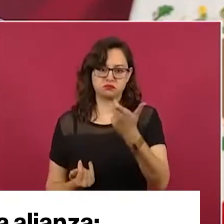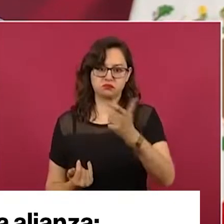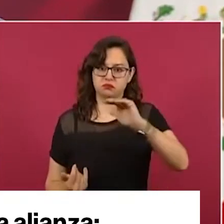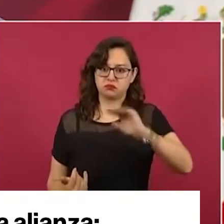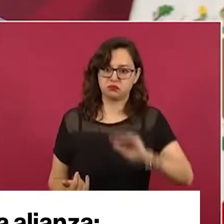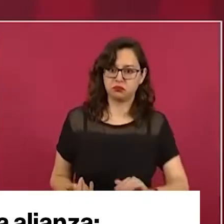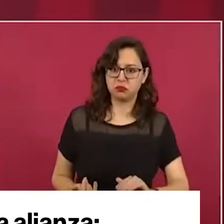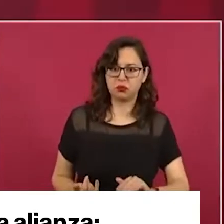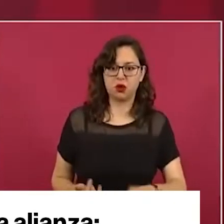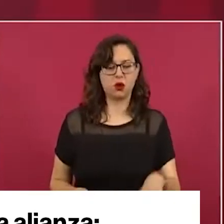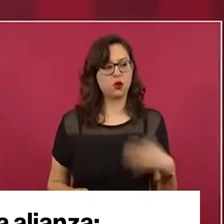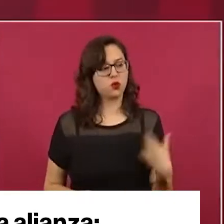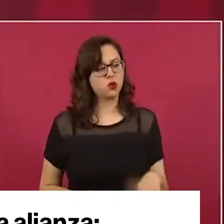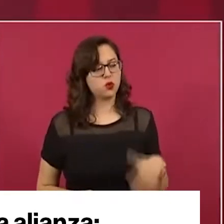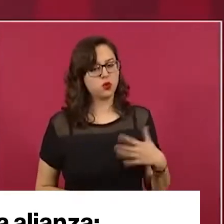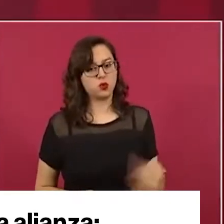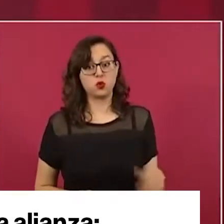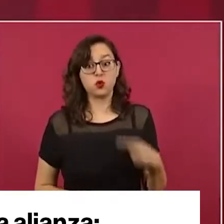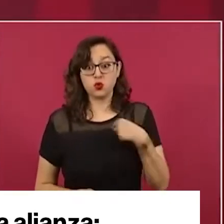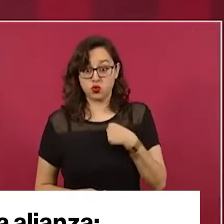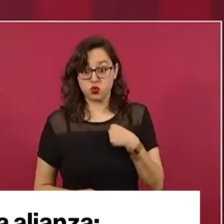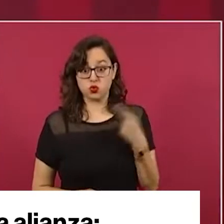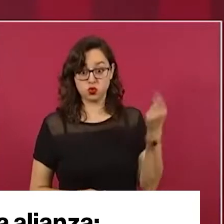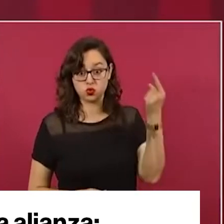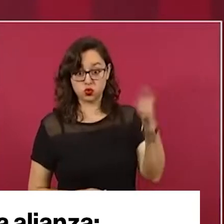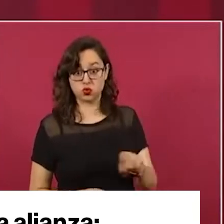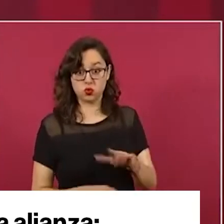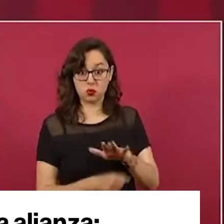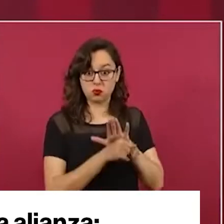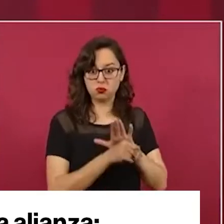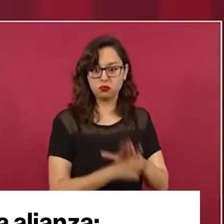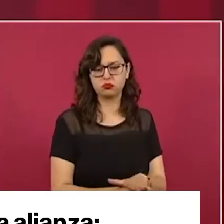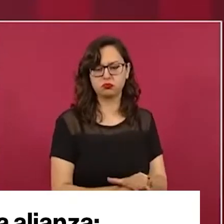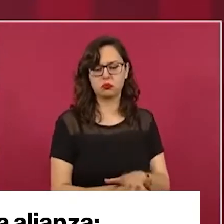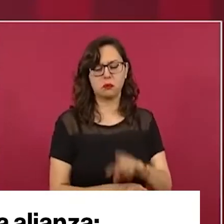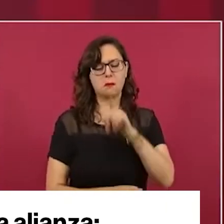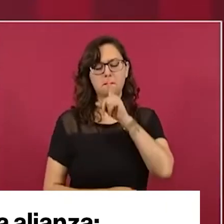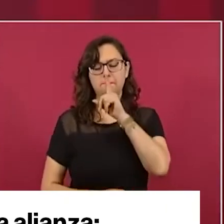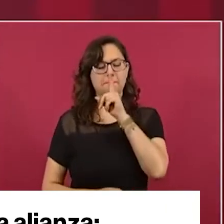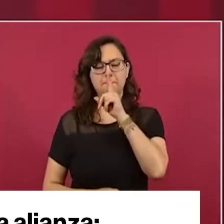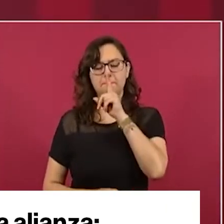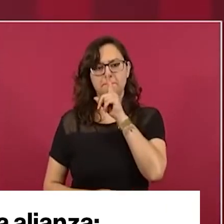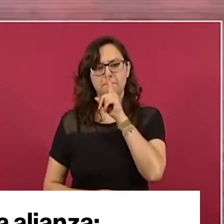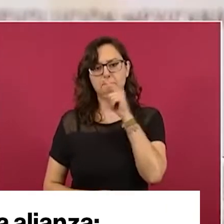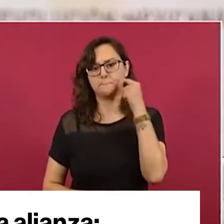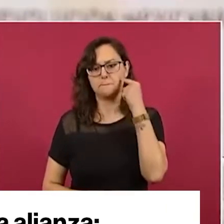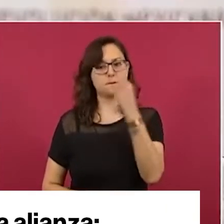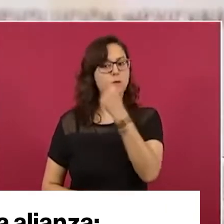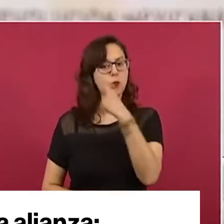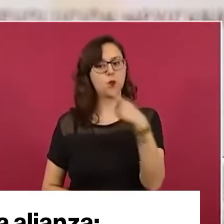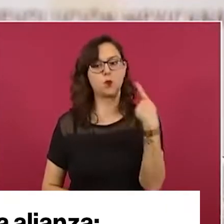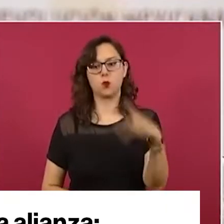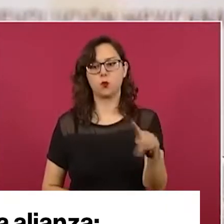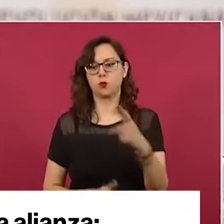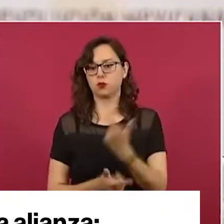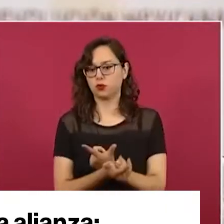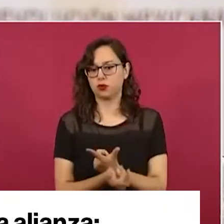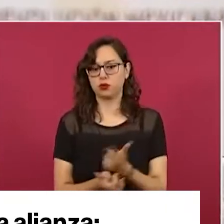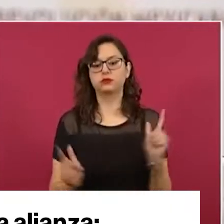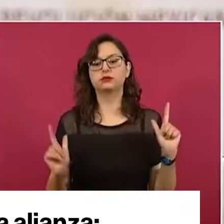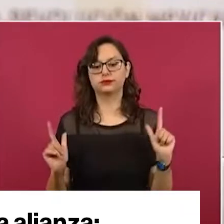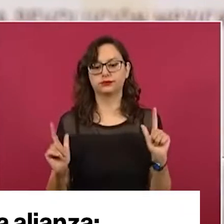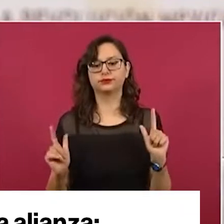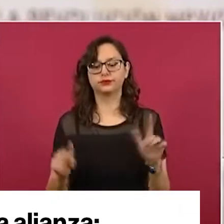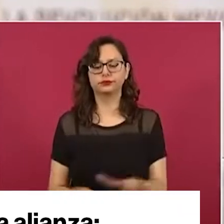presiones de ninguna índole, en completa libertad, porque a todos